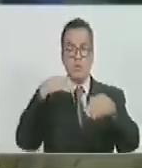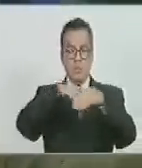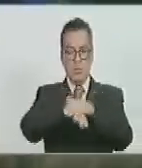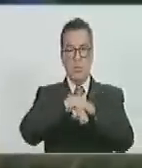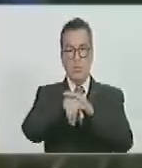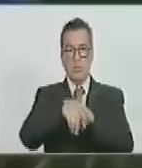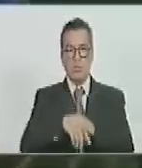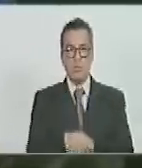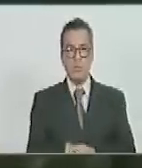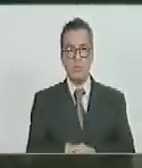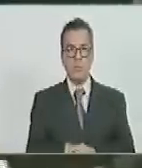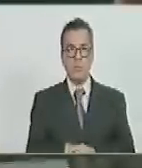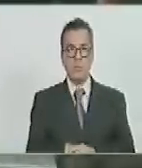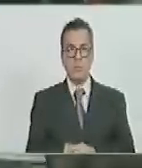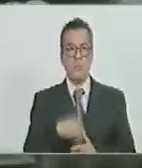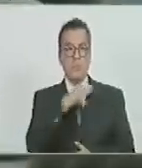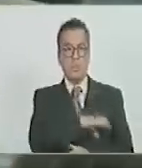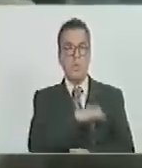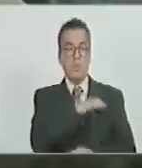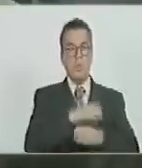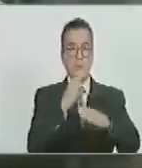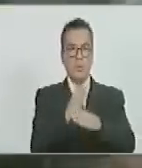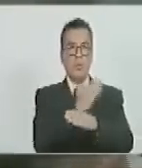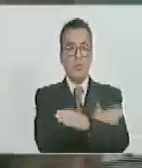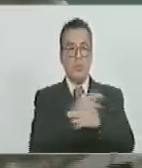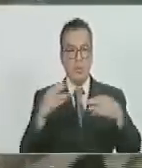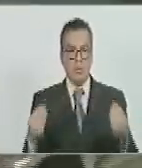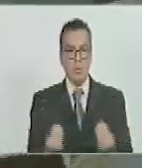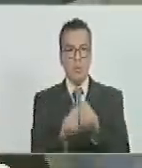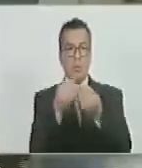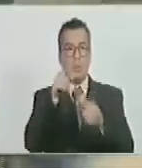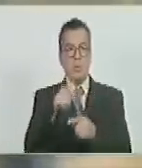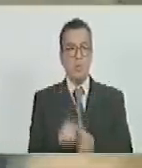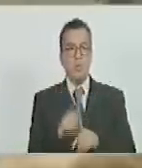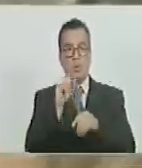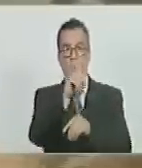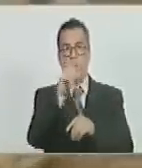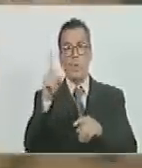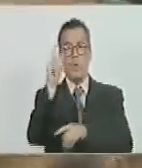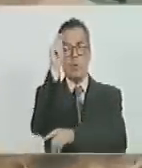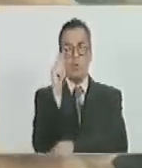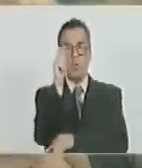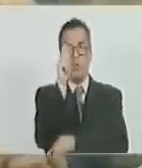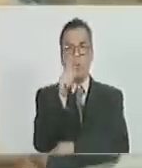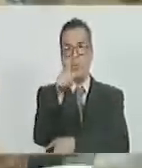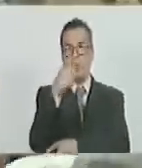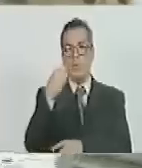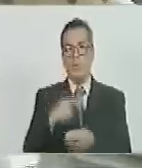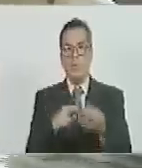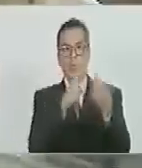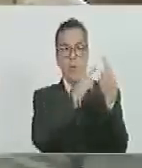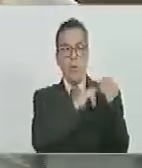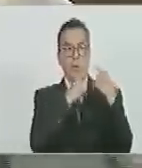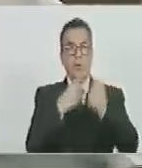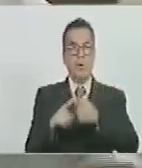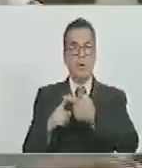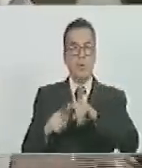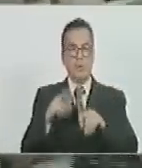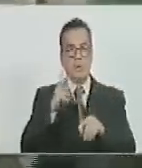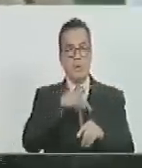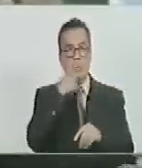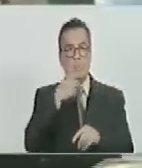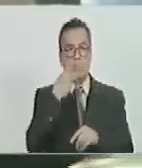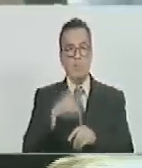incorporaron a la comisión preliminar junto con los 11 diputados que representan todas las tendencias